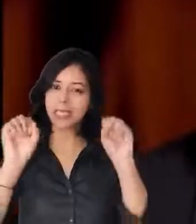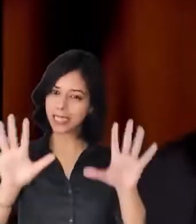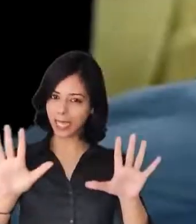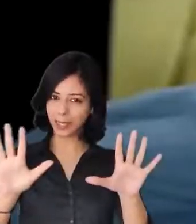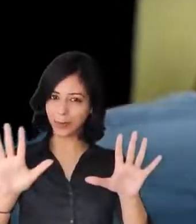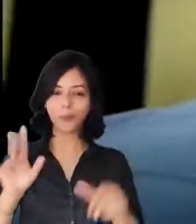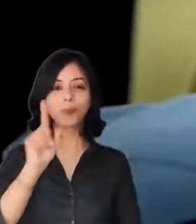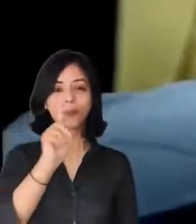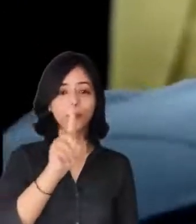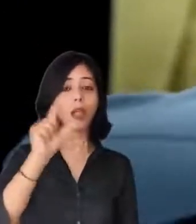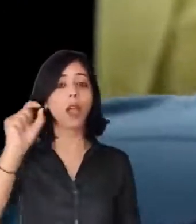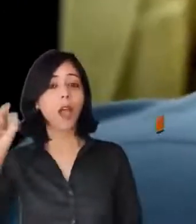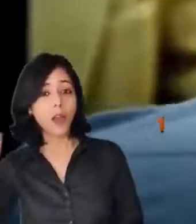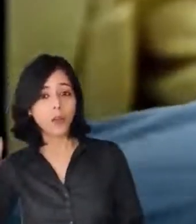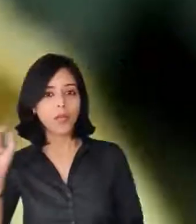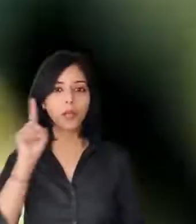él estaba hablando.